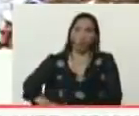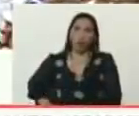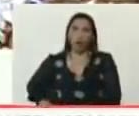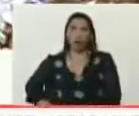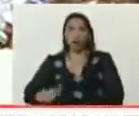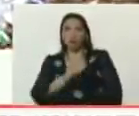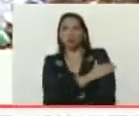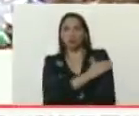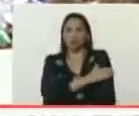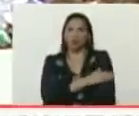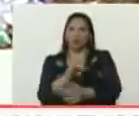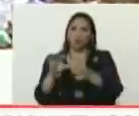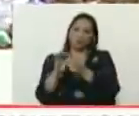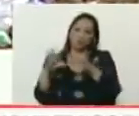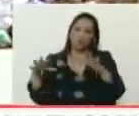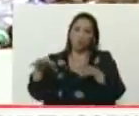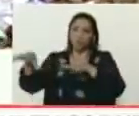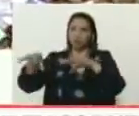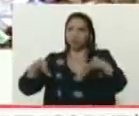dividida,